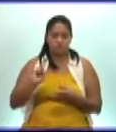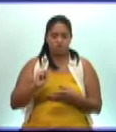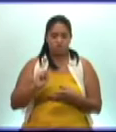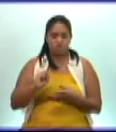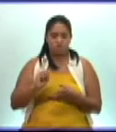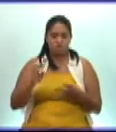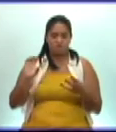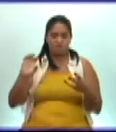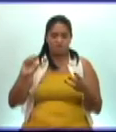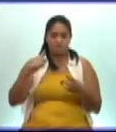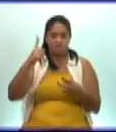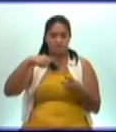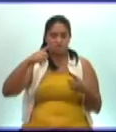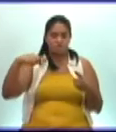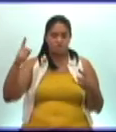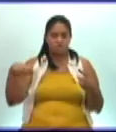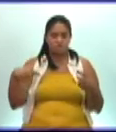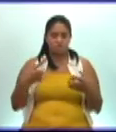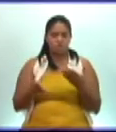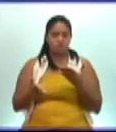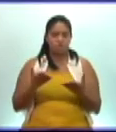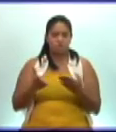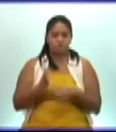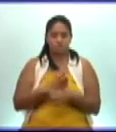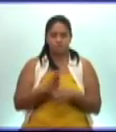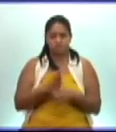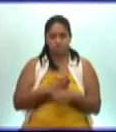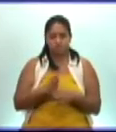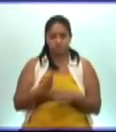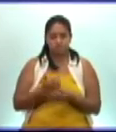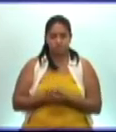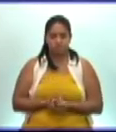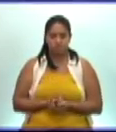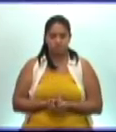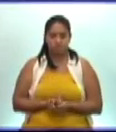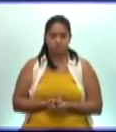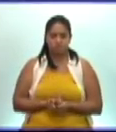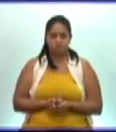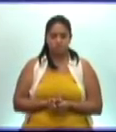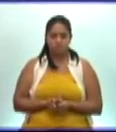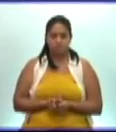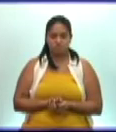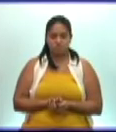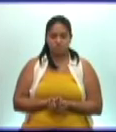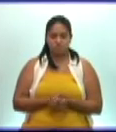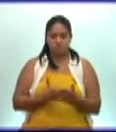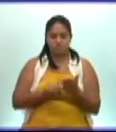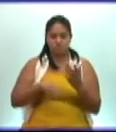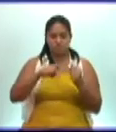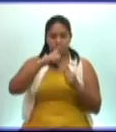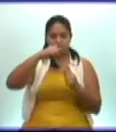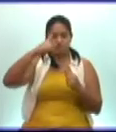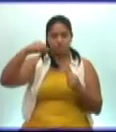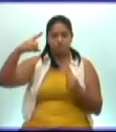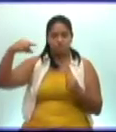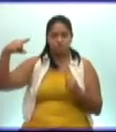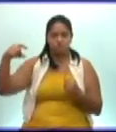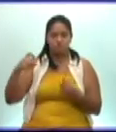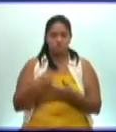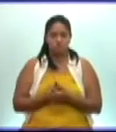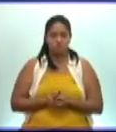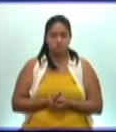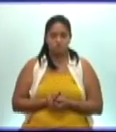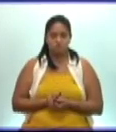puntualizado. Nosotros comparamos la diferencia de marcha con la longitud de onda que caracteriza a esta radiación. Y